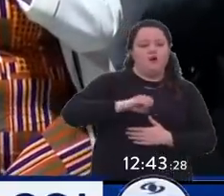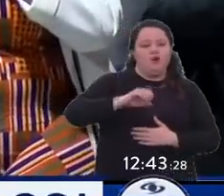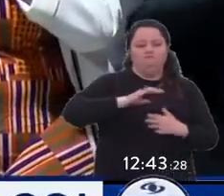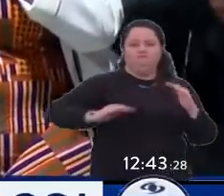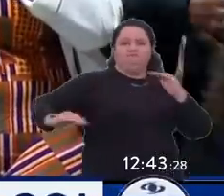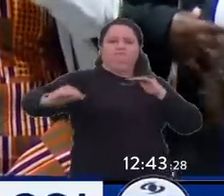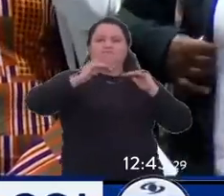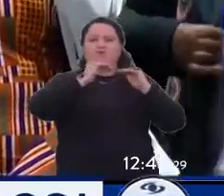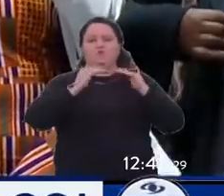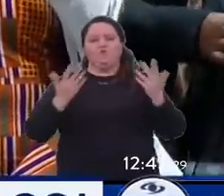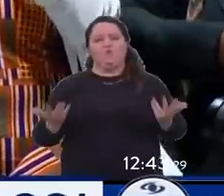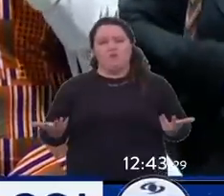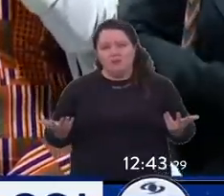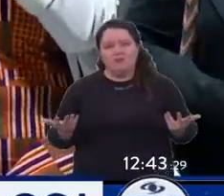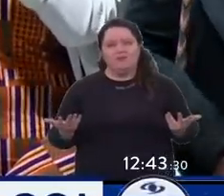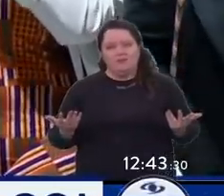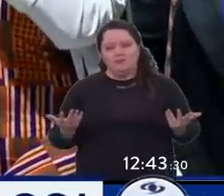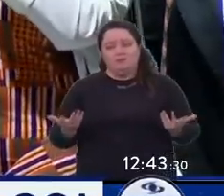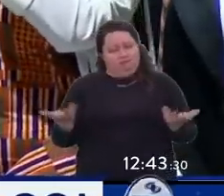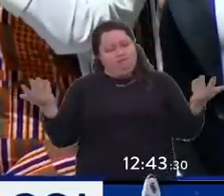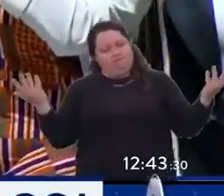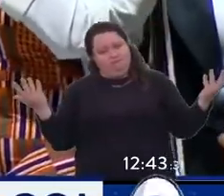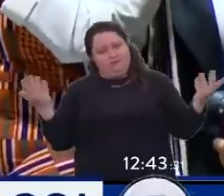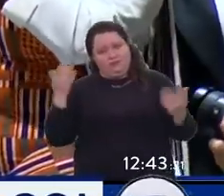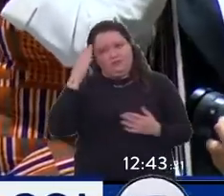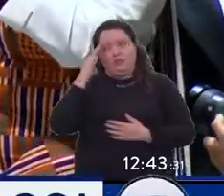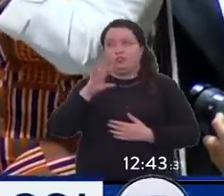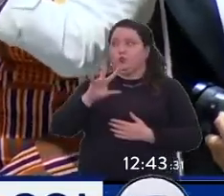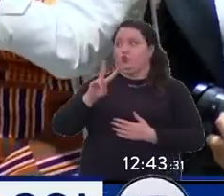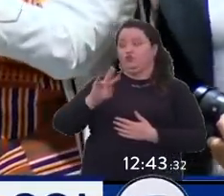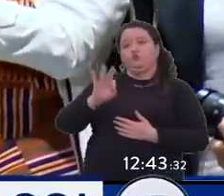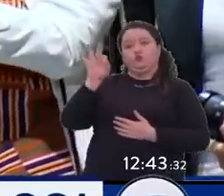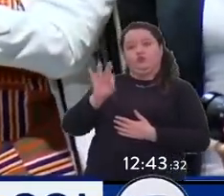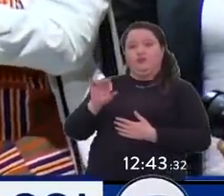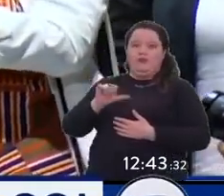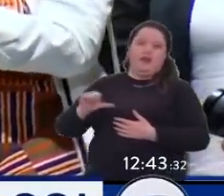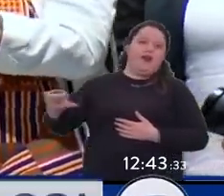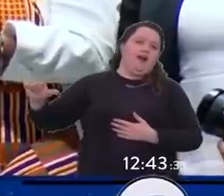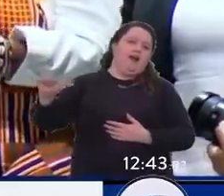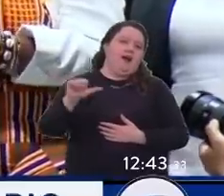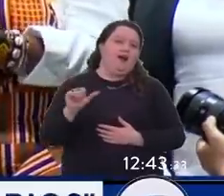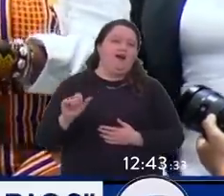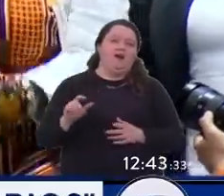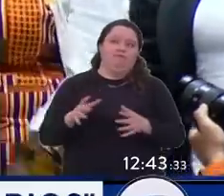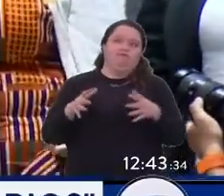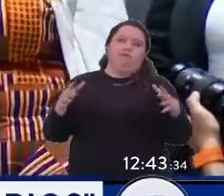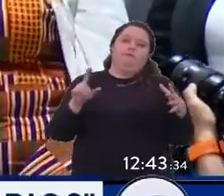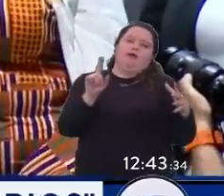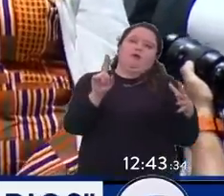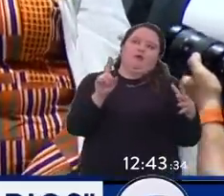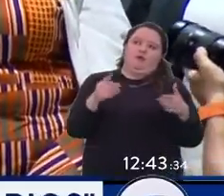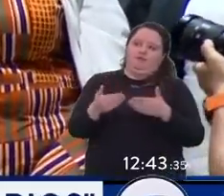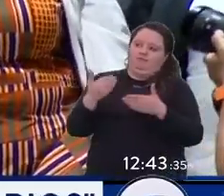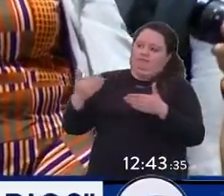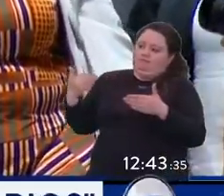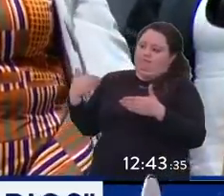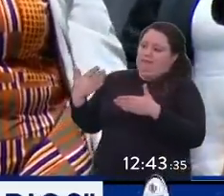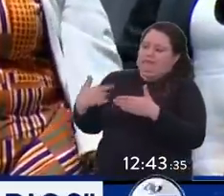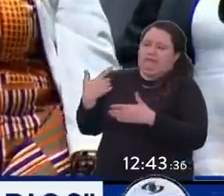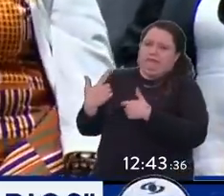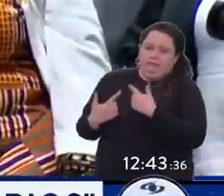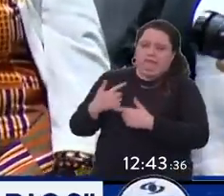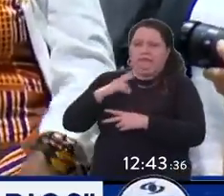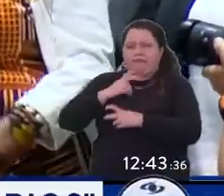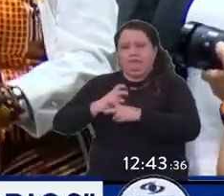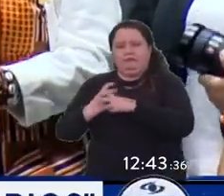¿sí? Que pues sabemos somos el 52%, pero hemos tenido muchas